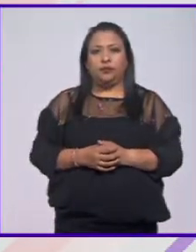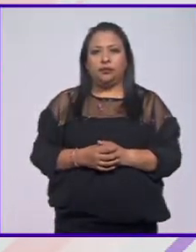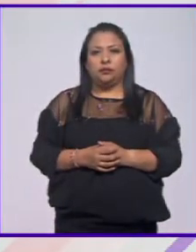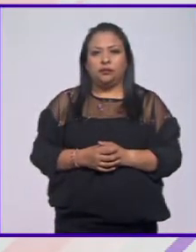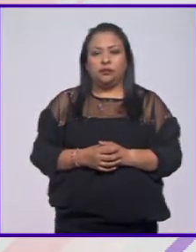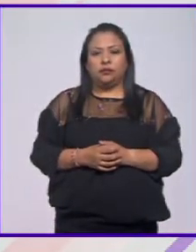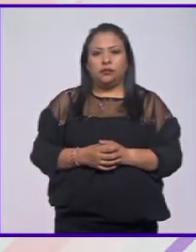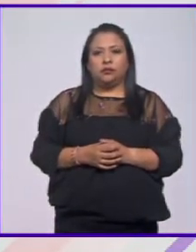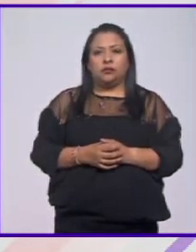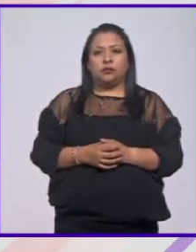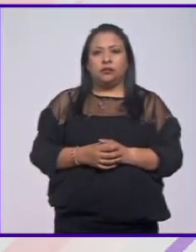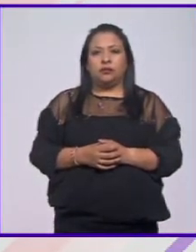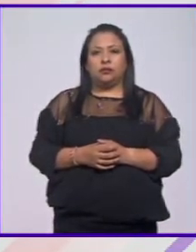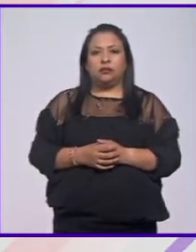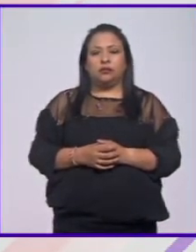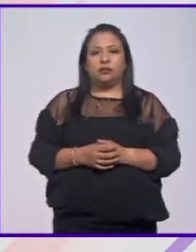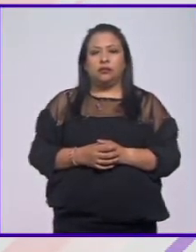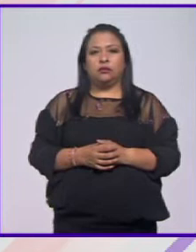22.